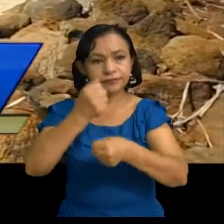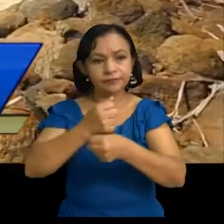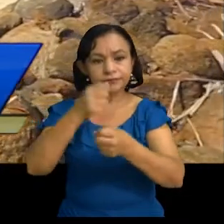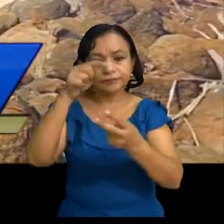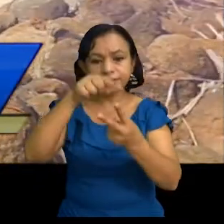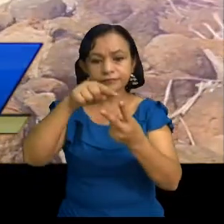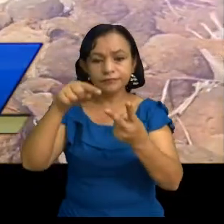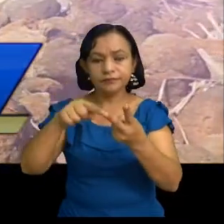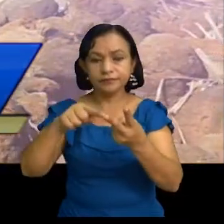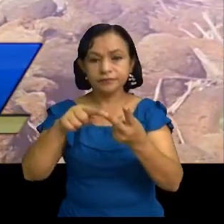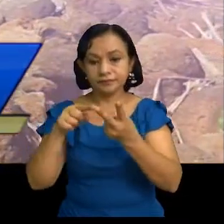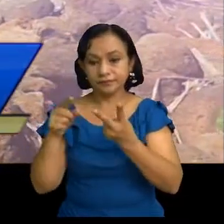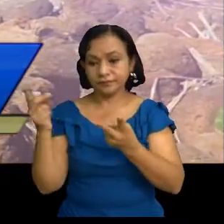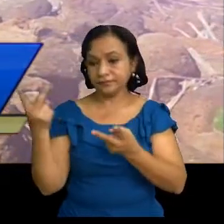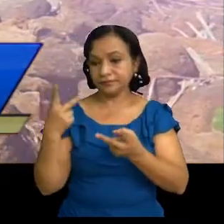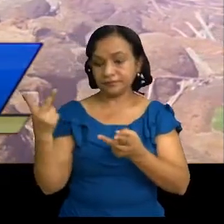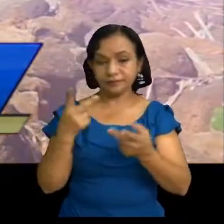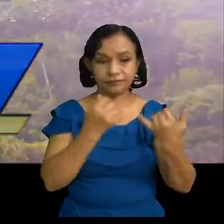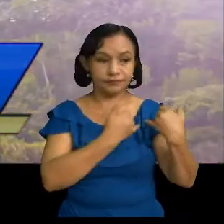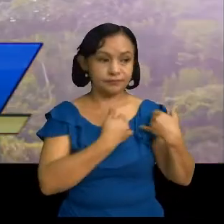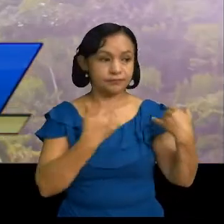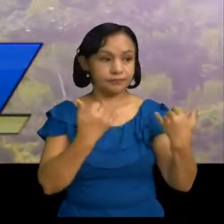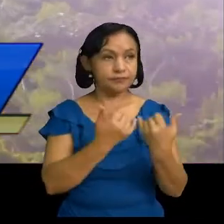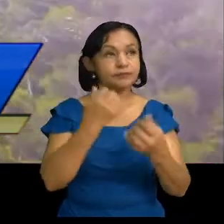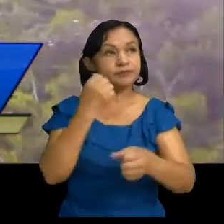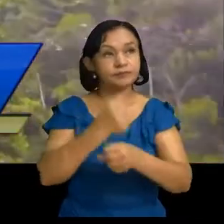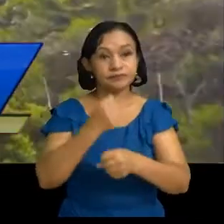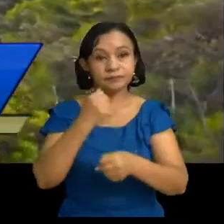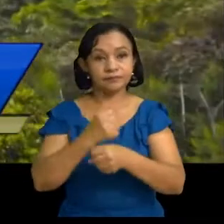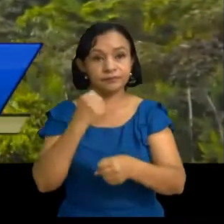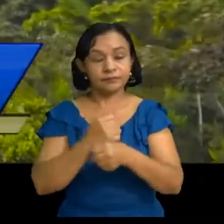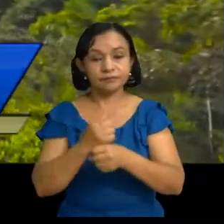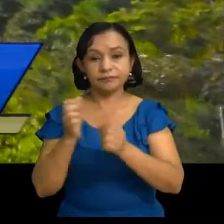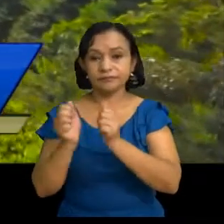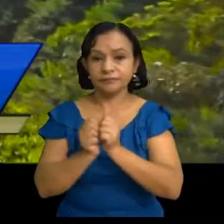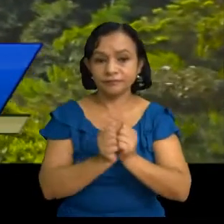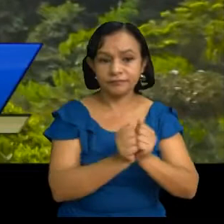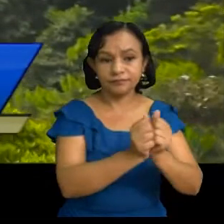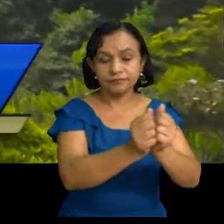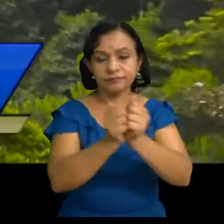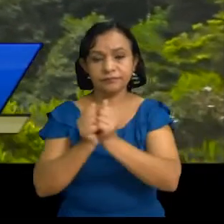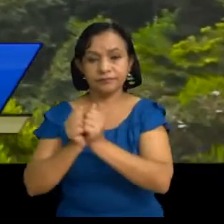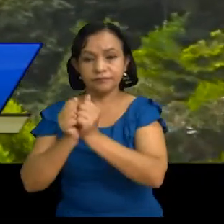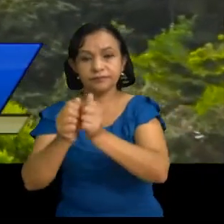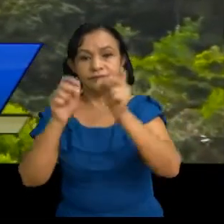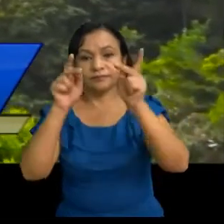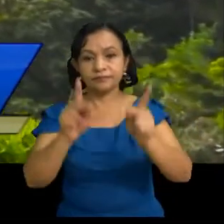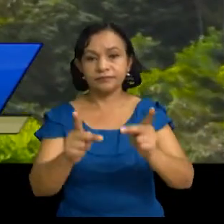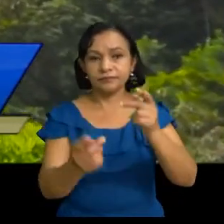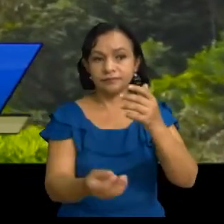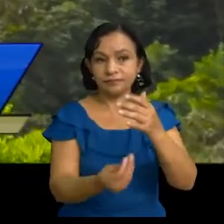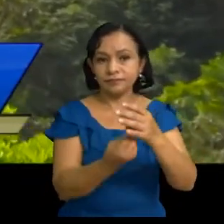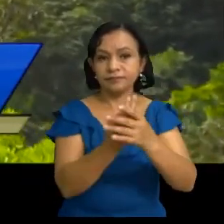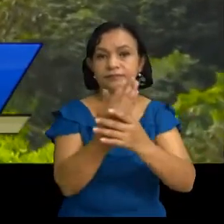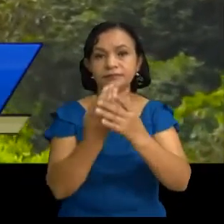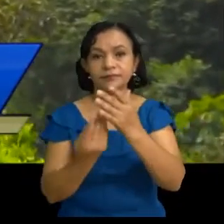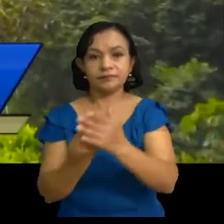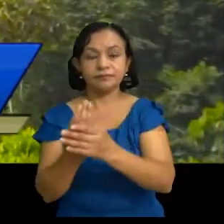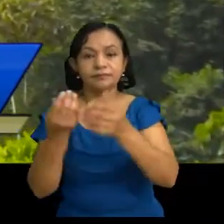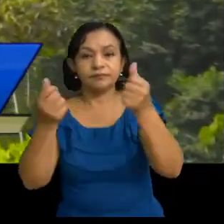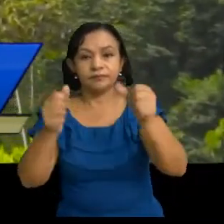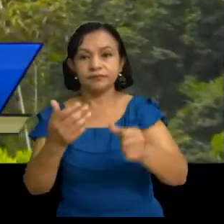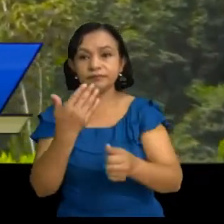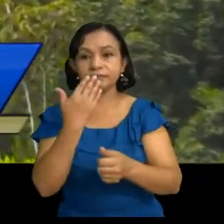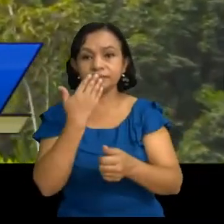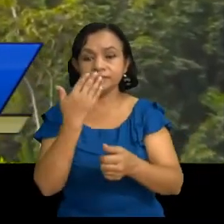estamos trabajando en esta estrategia a acompañar a nuestros productores al establecimiento de buenas